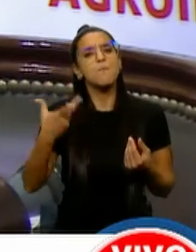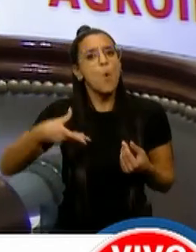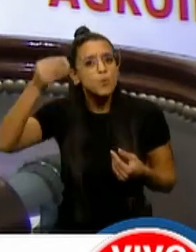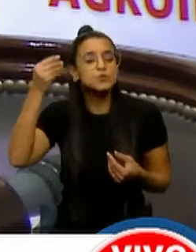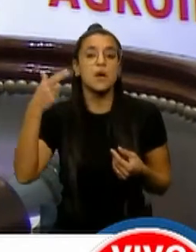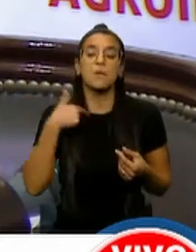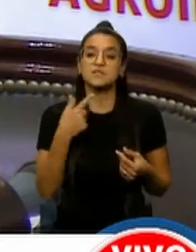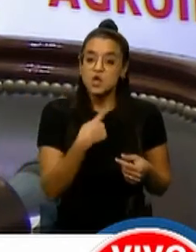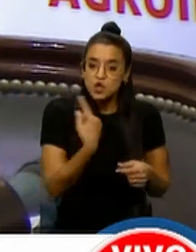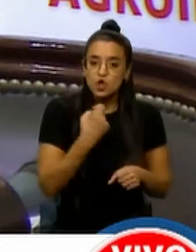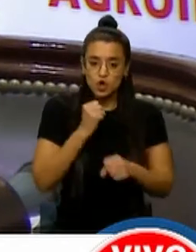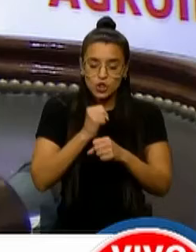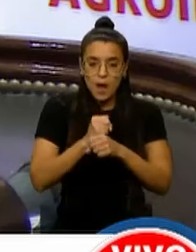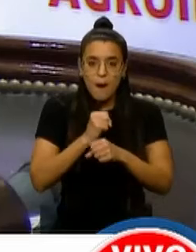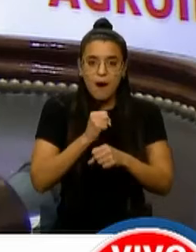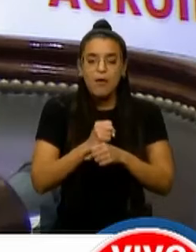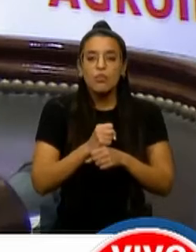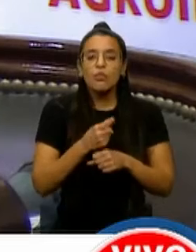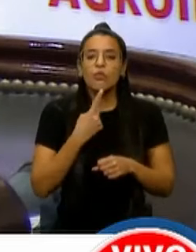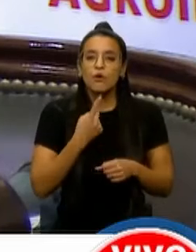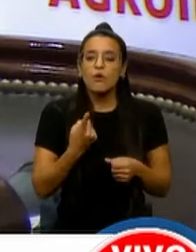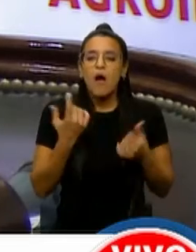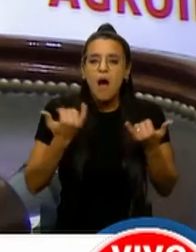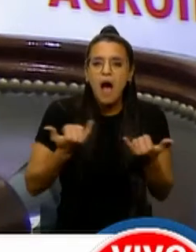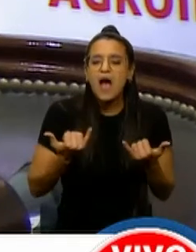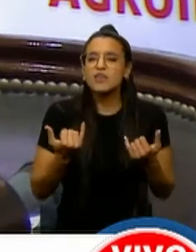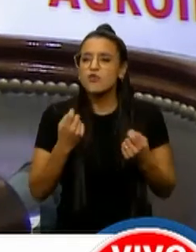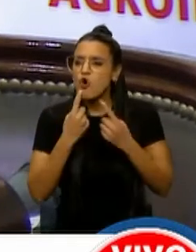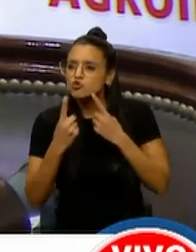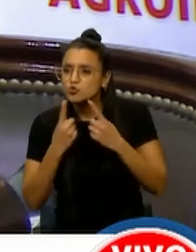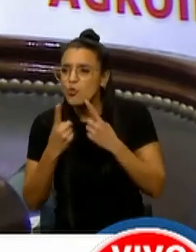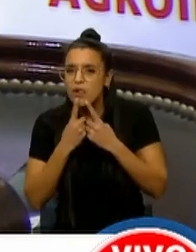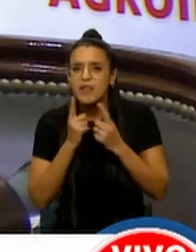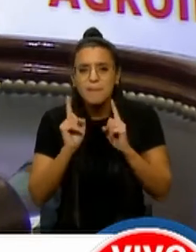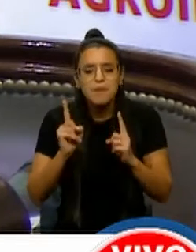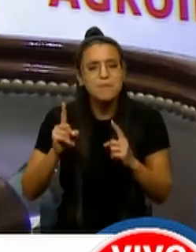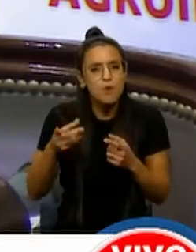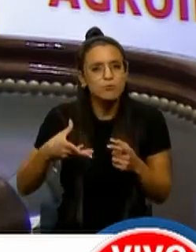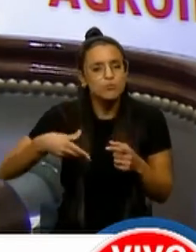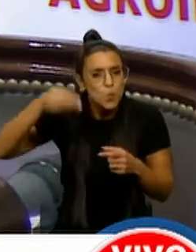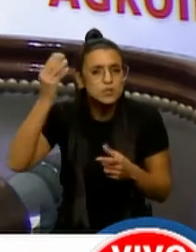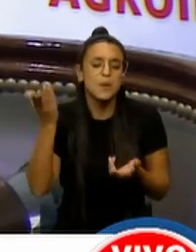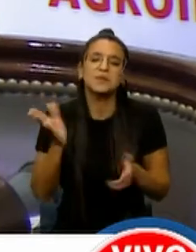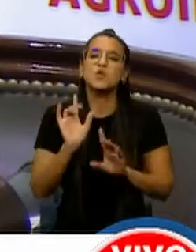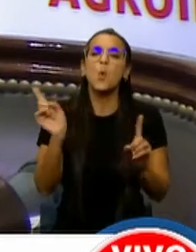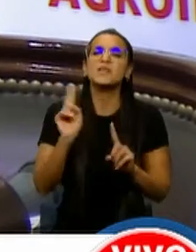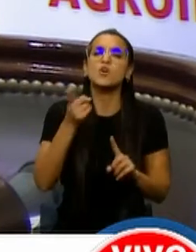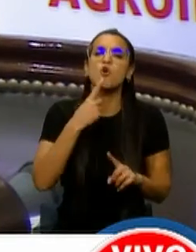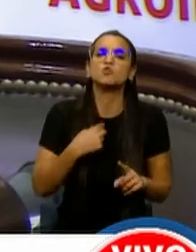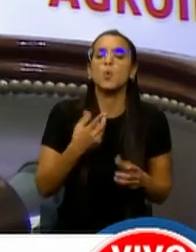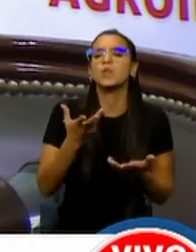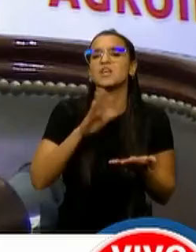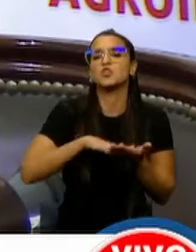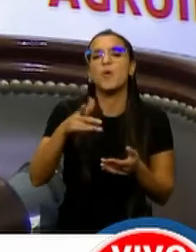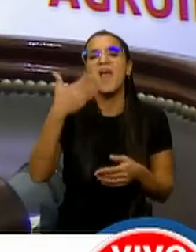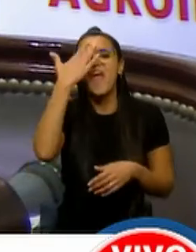nosotros en nuestra práctica con estas consultas que dejan de ser una consulta por una